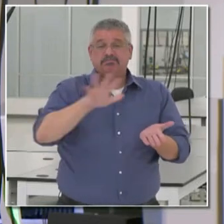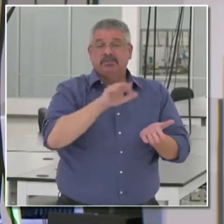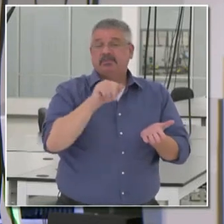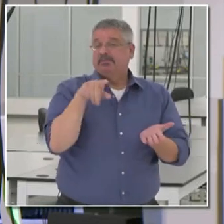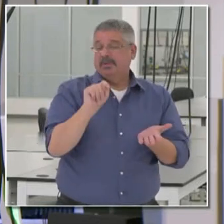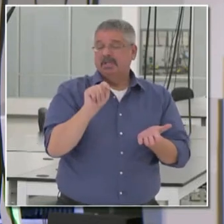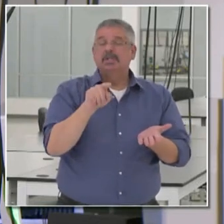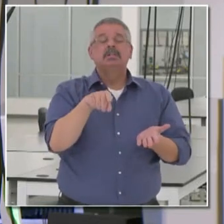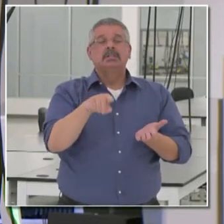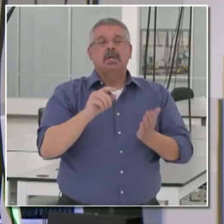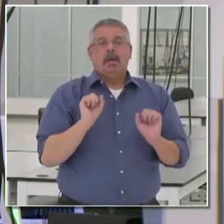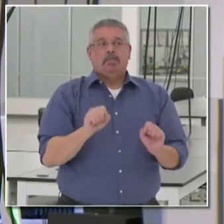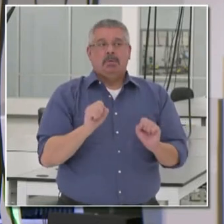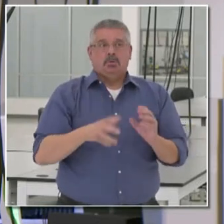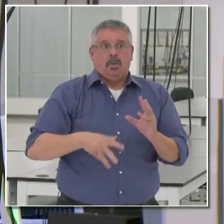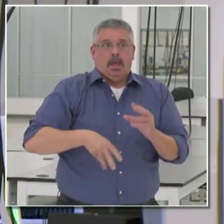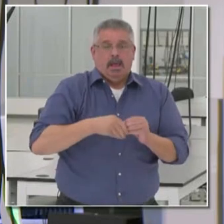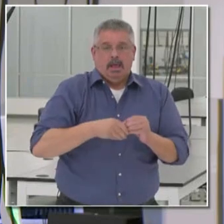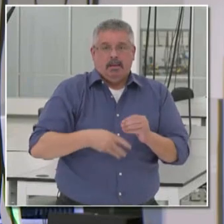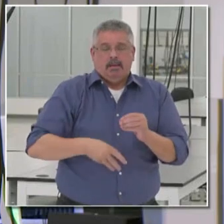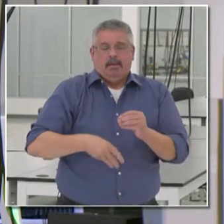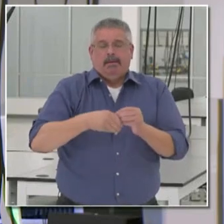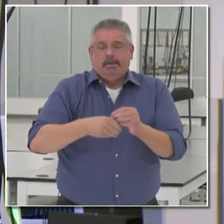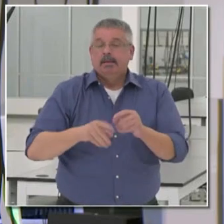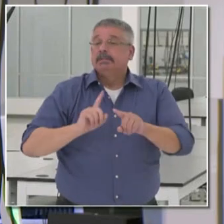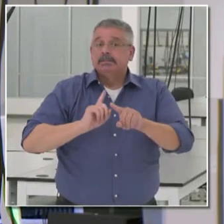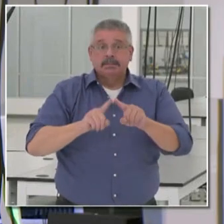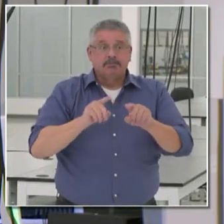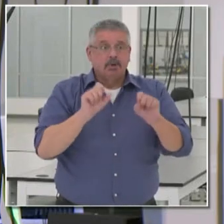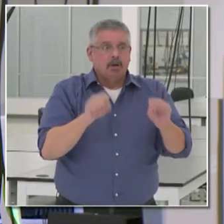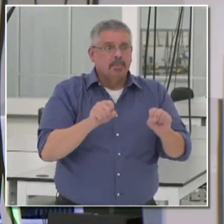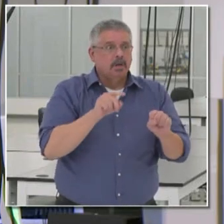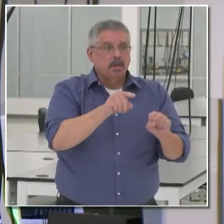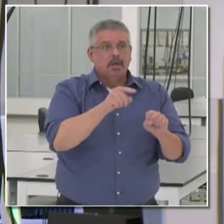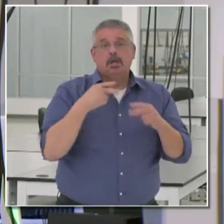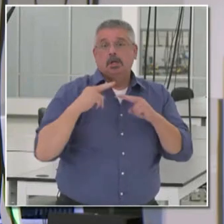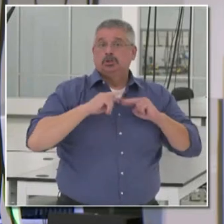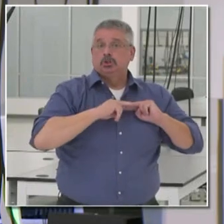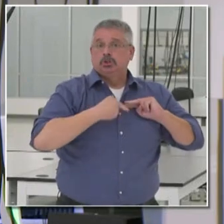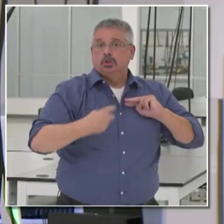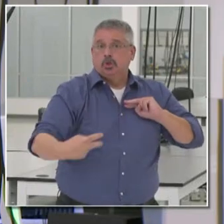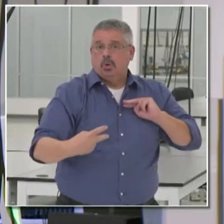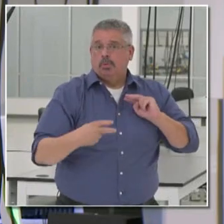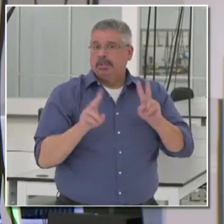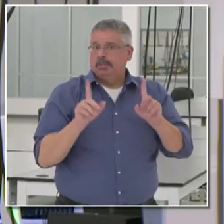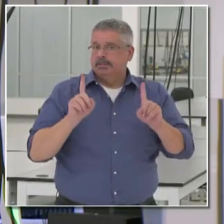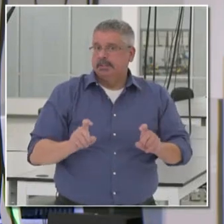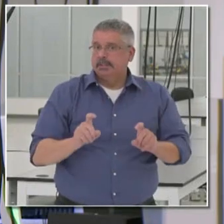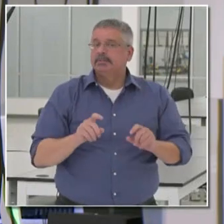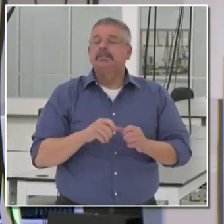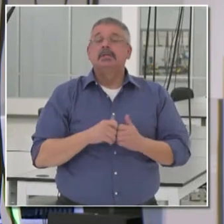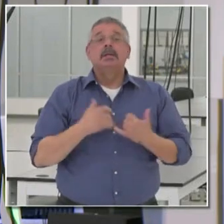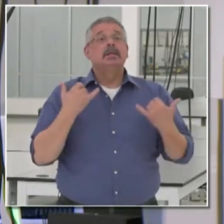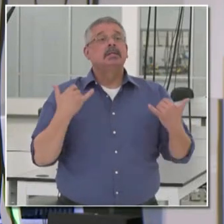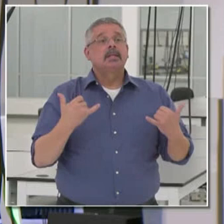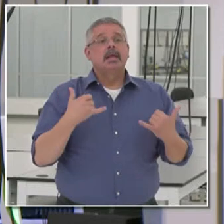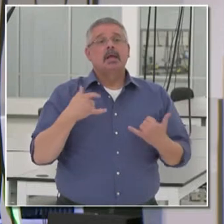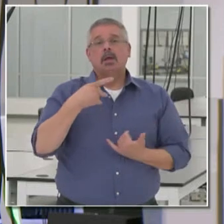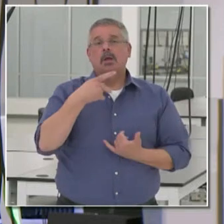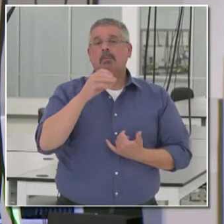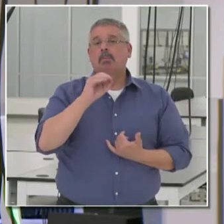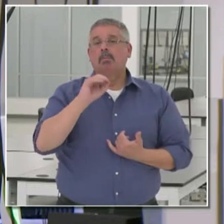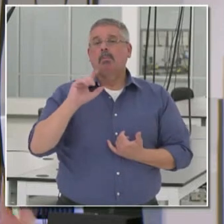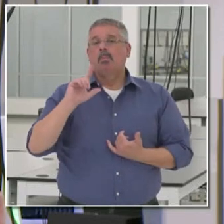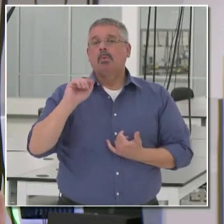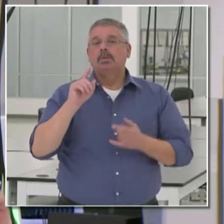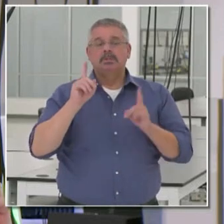pies cuadrados es que queremos darle la habilidad de seguir creciendo y darle más capacidad para